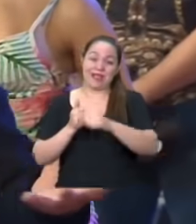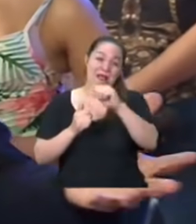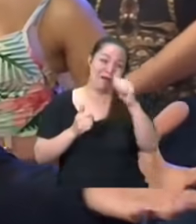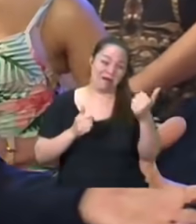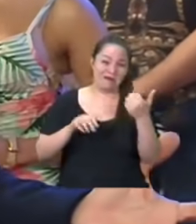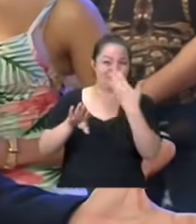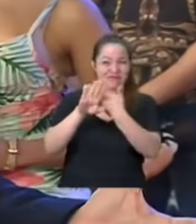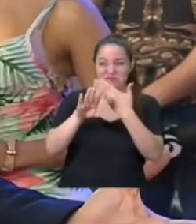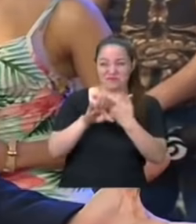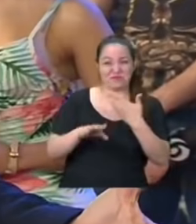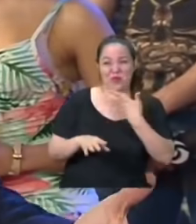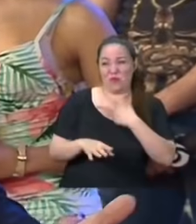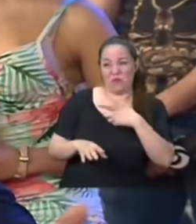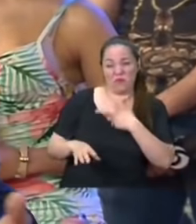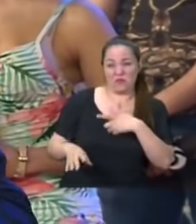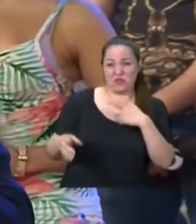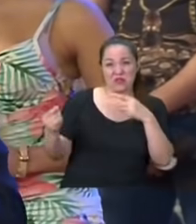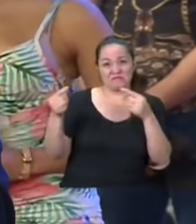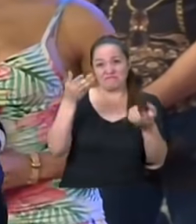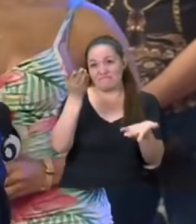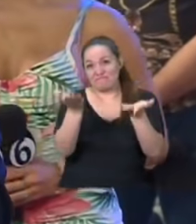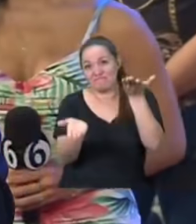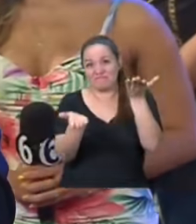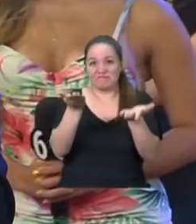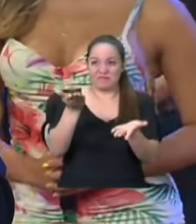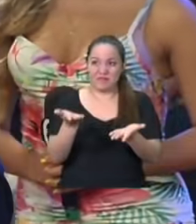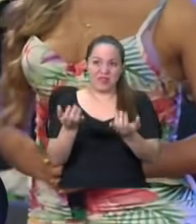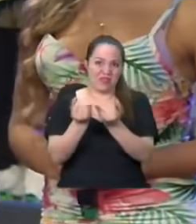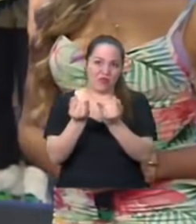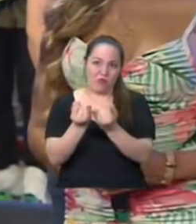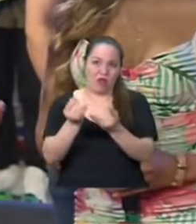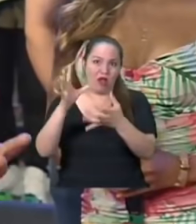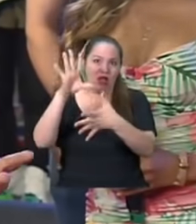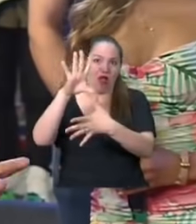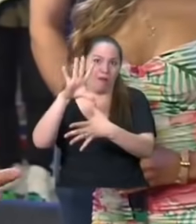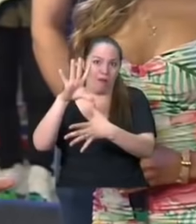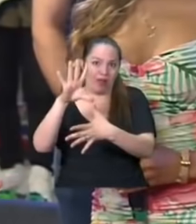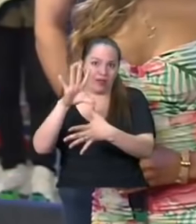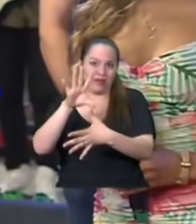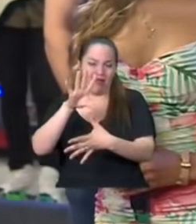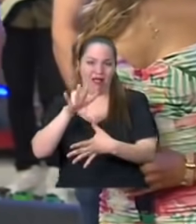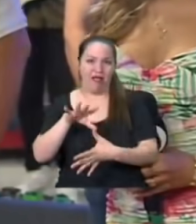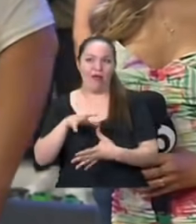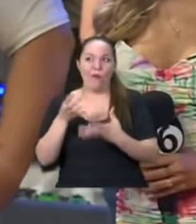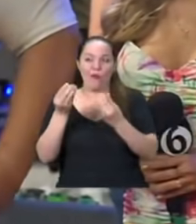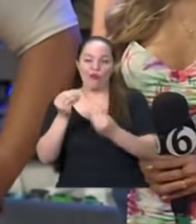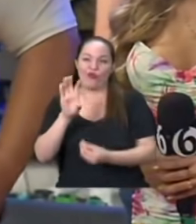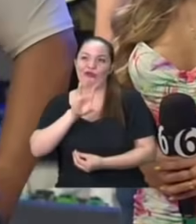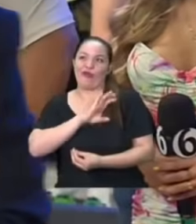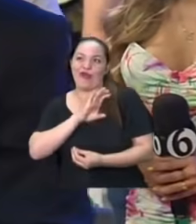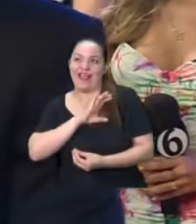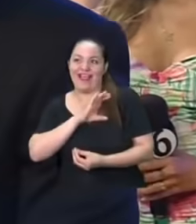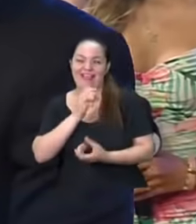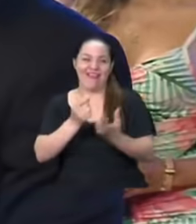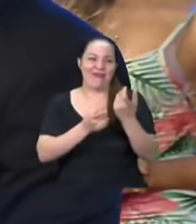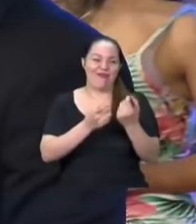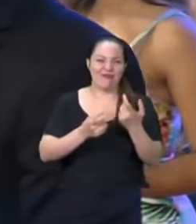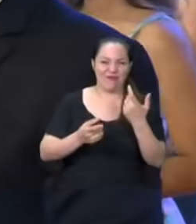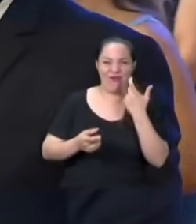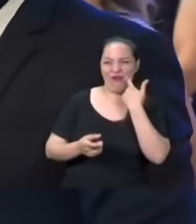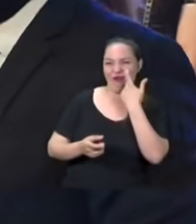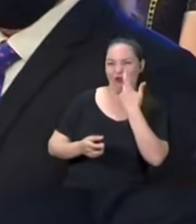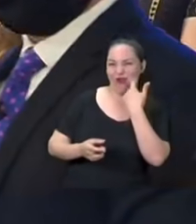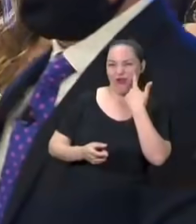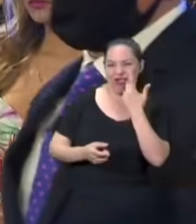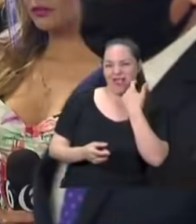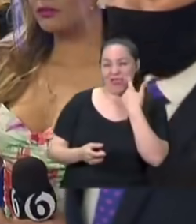el América. Muchos lo quieren, muchos no lo quieren. Y ante eso, aquí está el